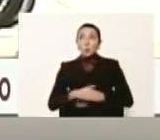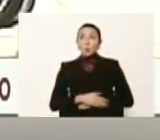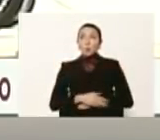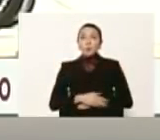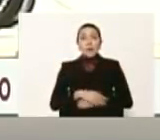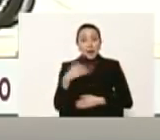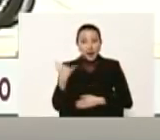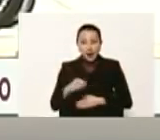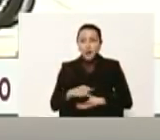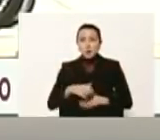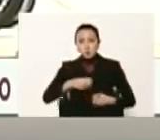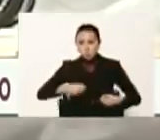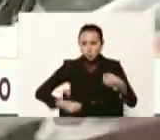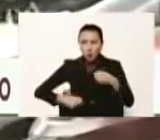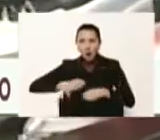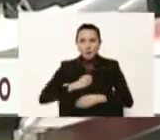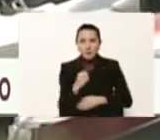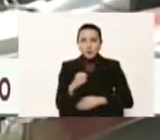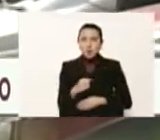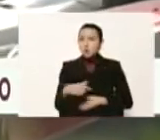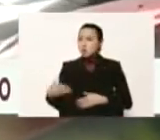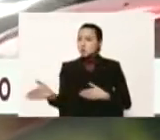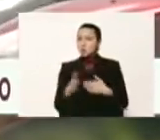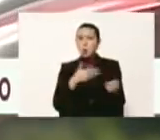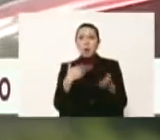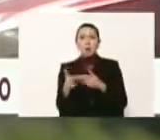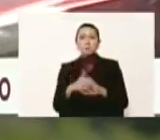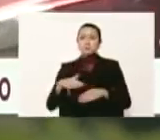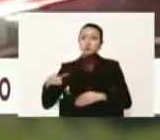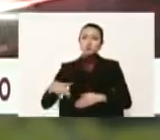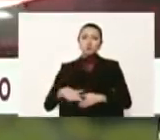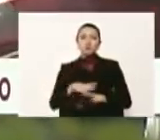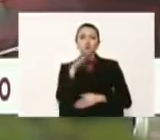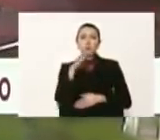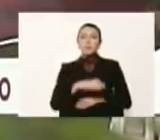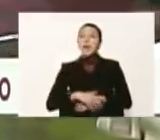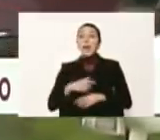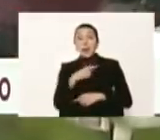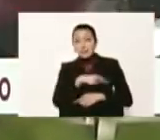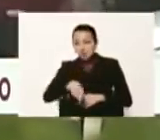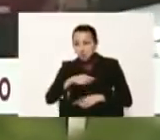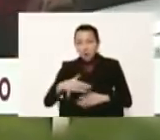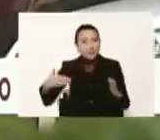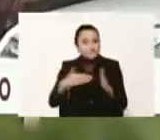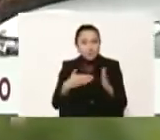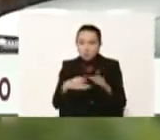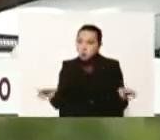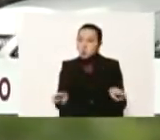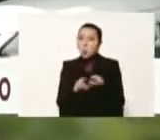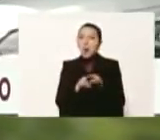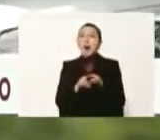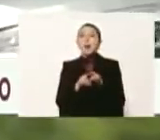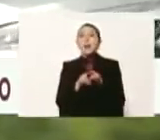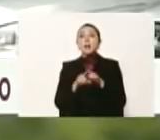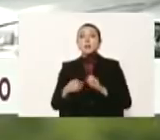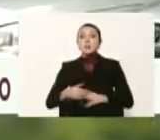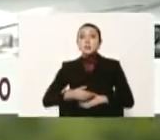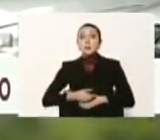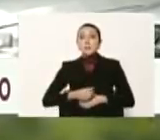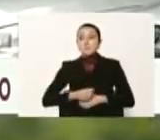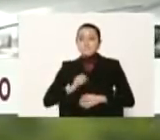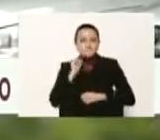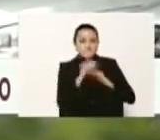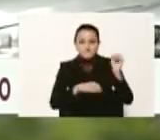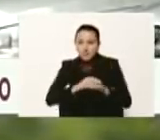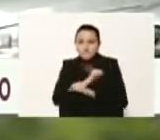blindados de BN4, y no les importaba, sino seguían atacando a los vehículos BN4 con granadas, con